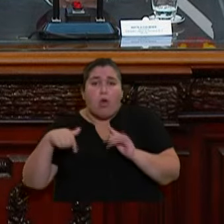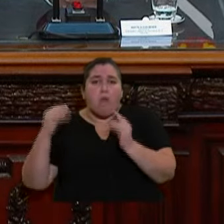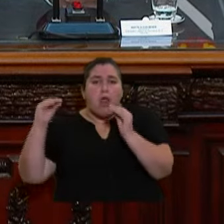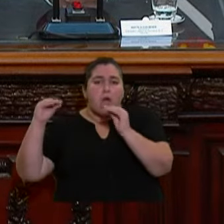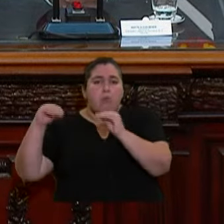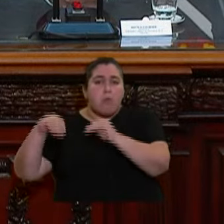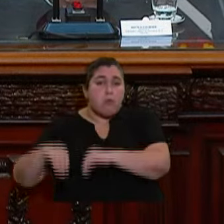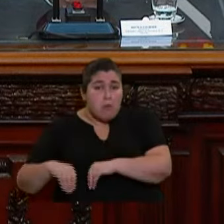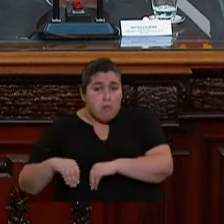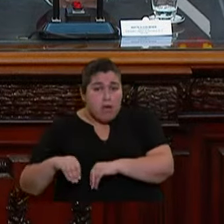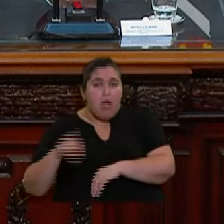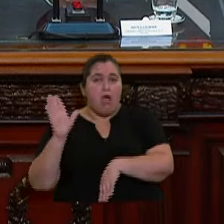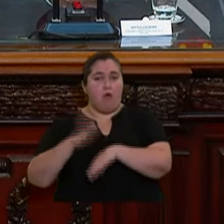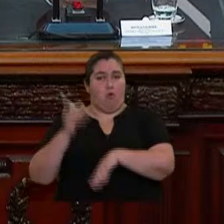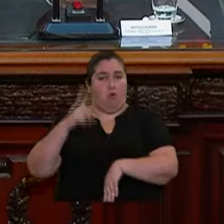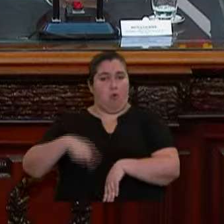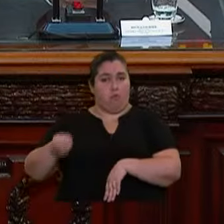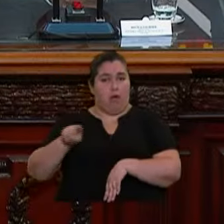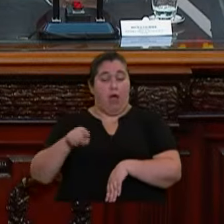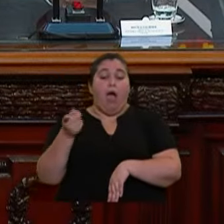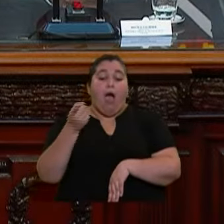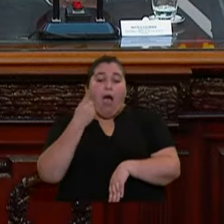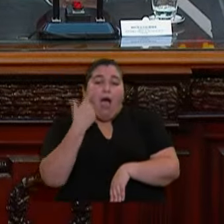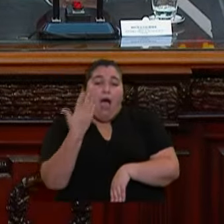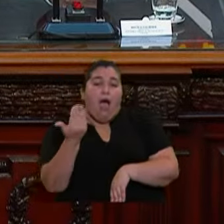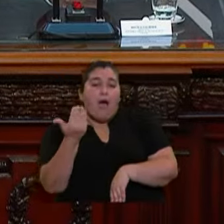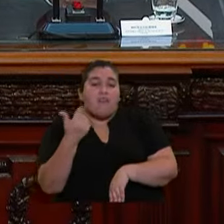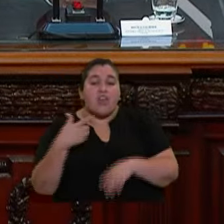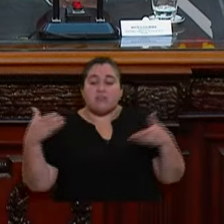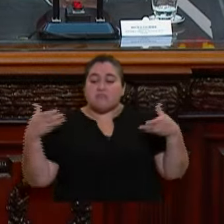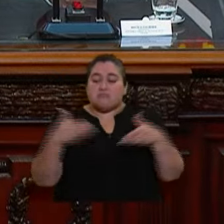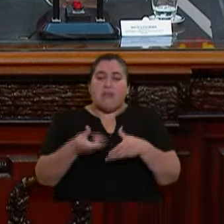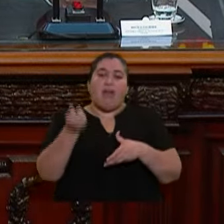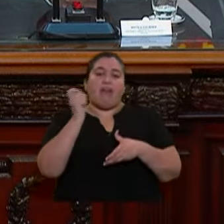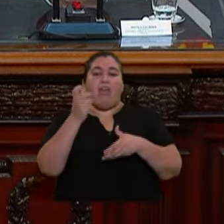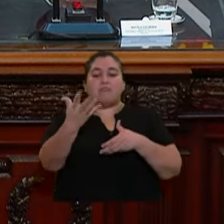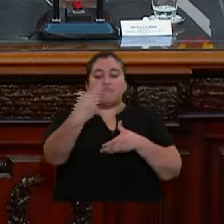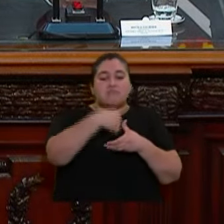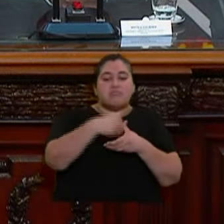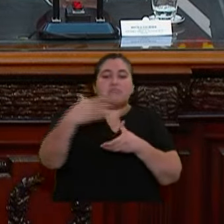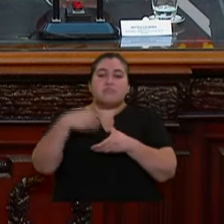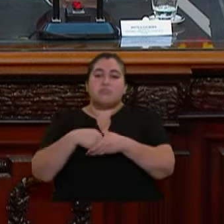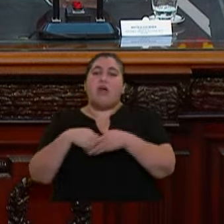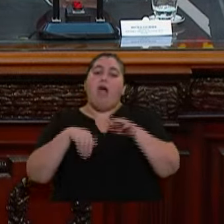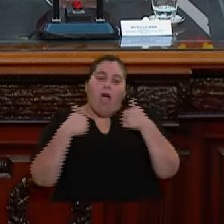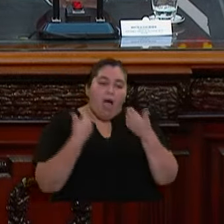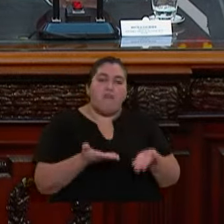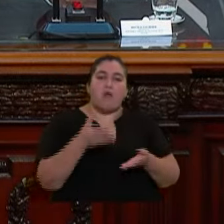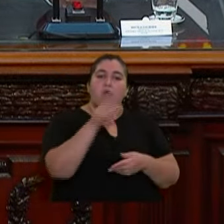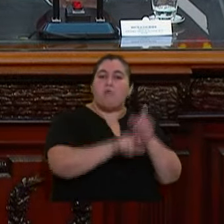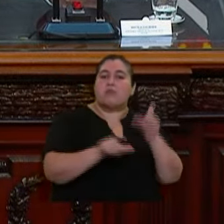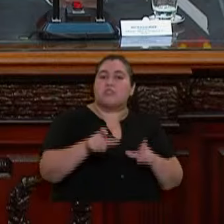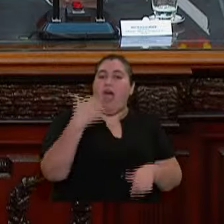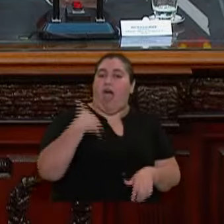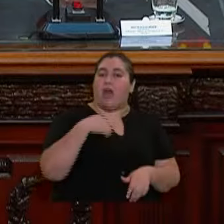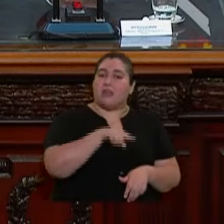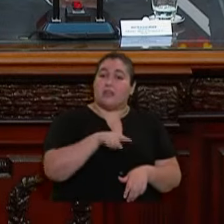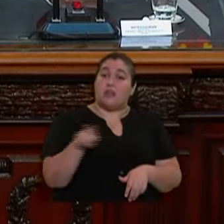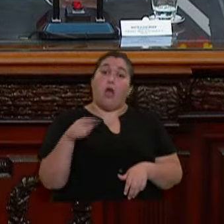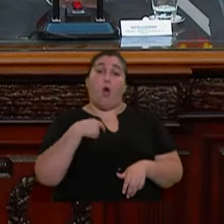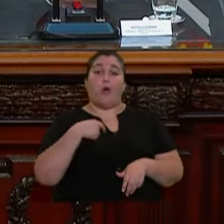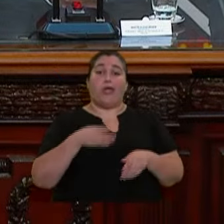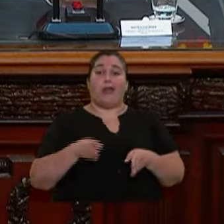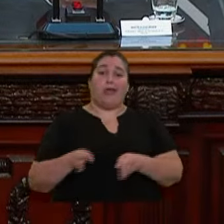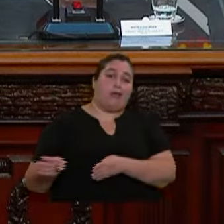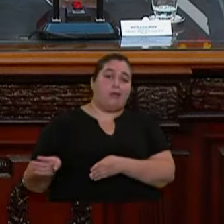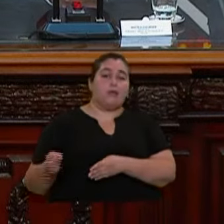traído. Ese día veremos quiénes están sentados en la mesa trabajando por los argentinos y quiénes pretenden continuar por este